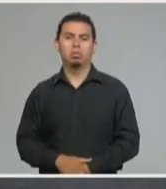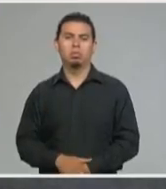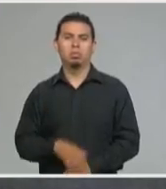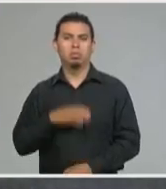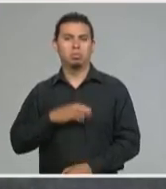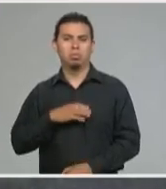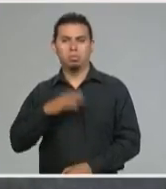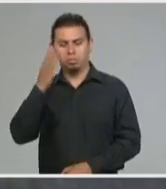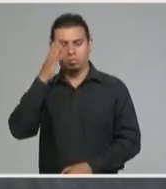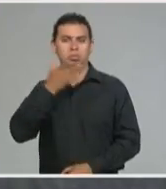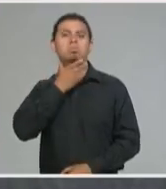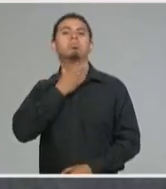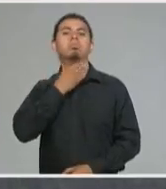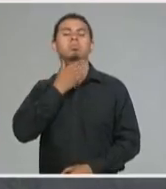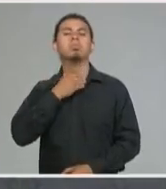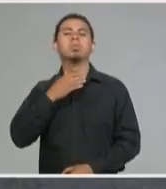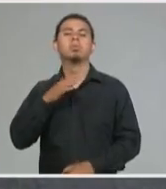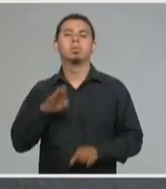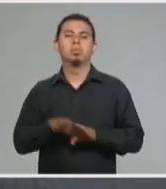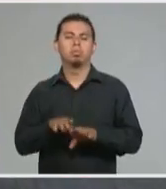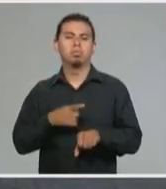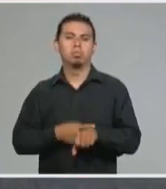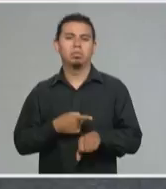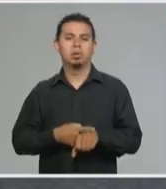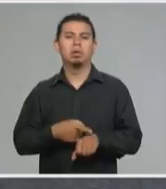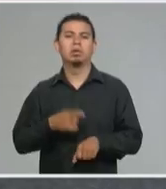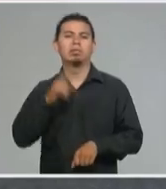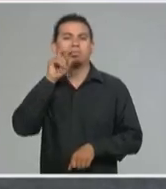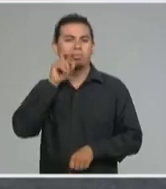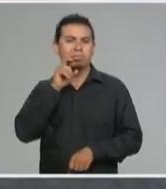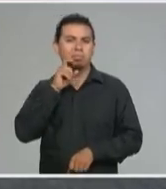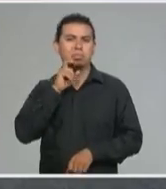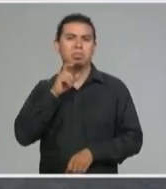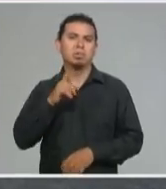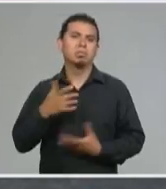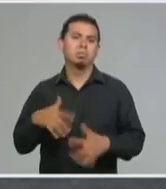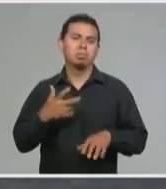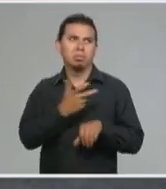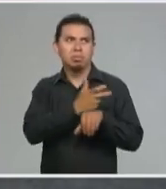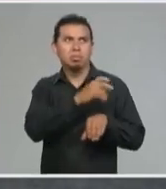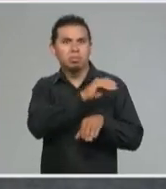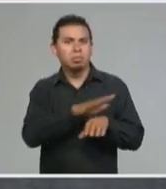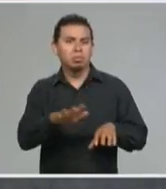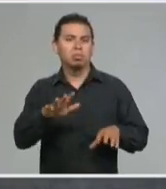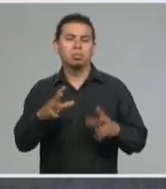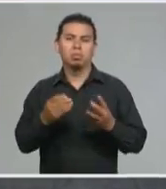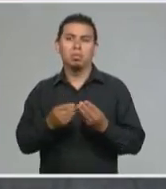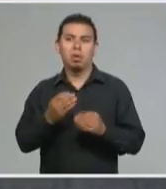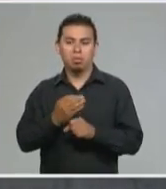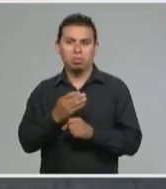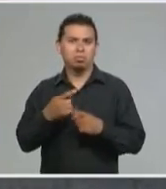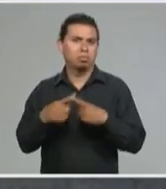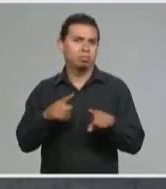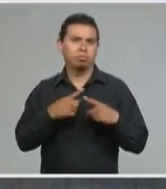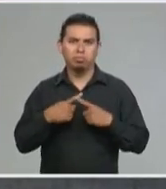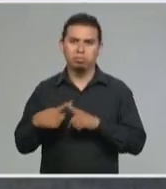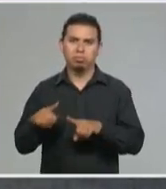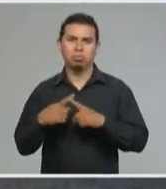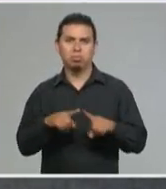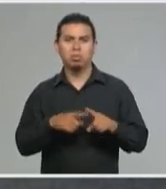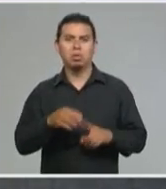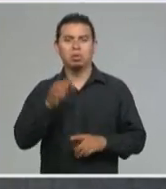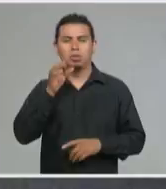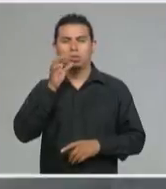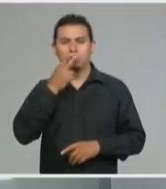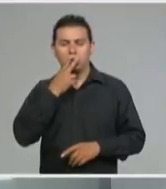cabeza y cuello está relacionado más como una enfermedad de transmisión sexual, como sería Estados Unidos. En nuestro medio es un poco diferente. Sabemos que el tabaquismo